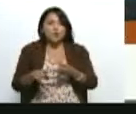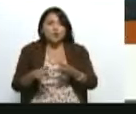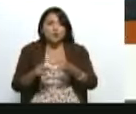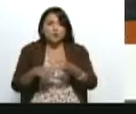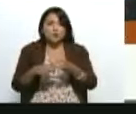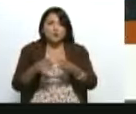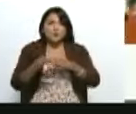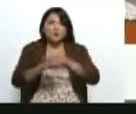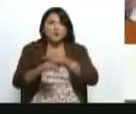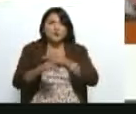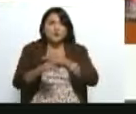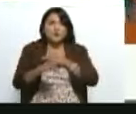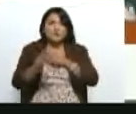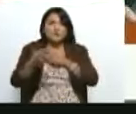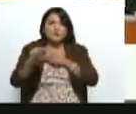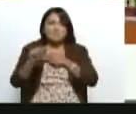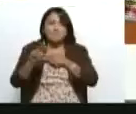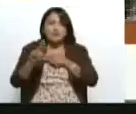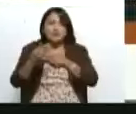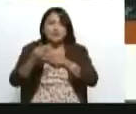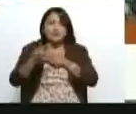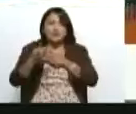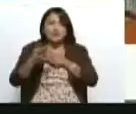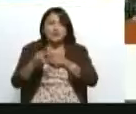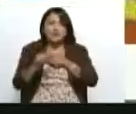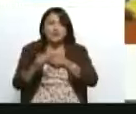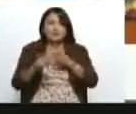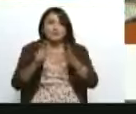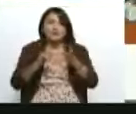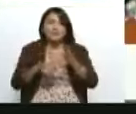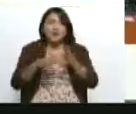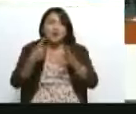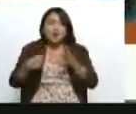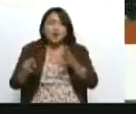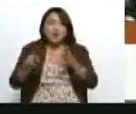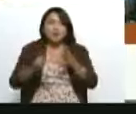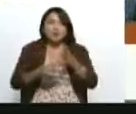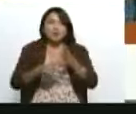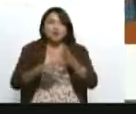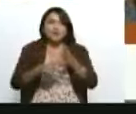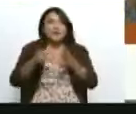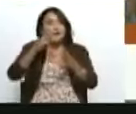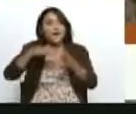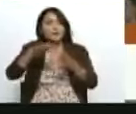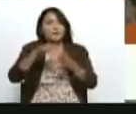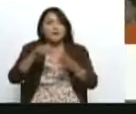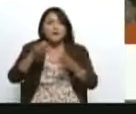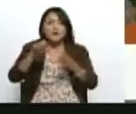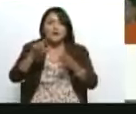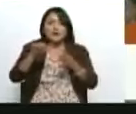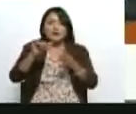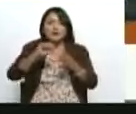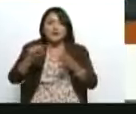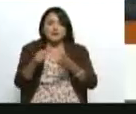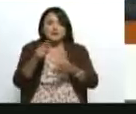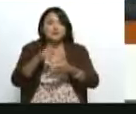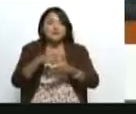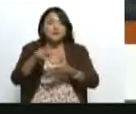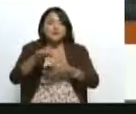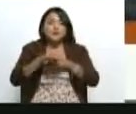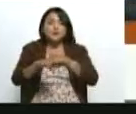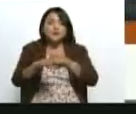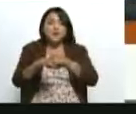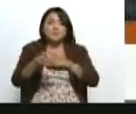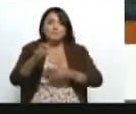municipio Santos Marquina, Simón Figueroa del municipio Campo Elías, Eduard Roja del